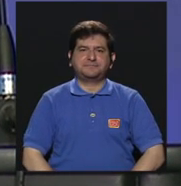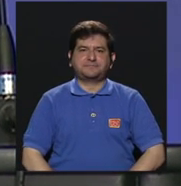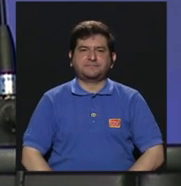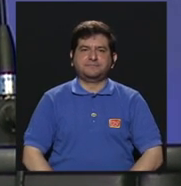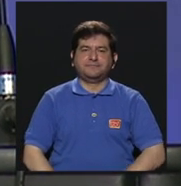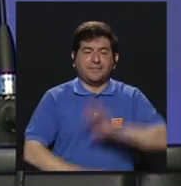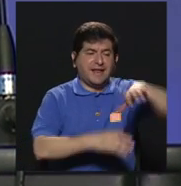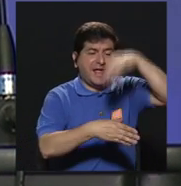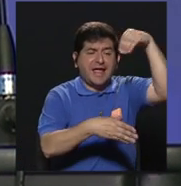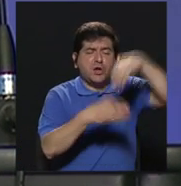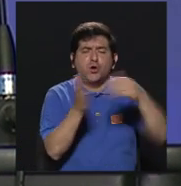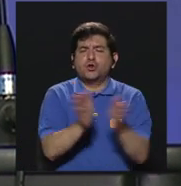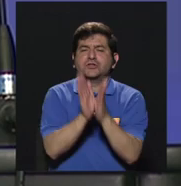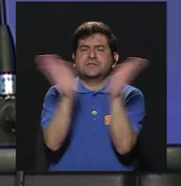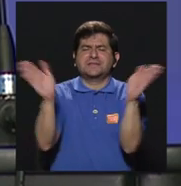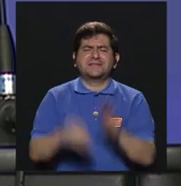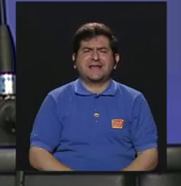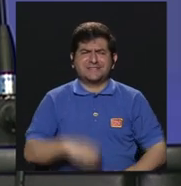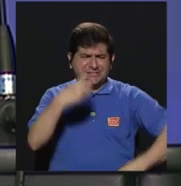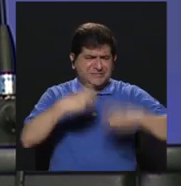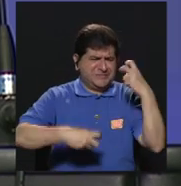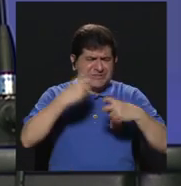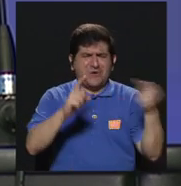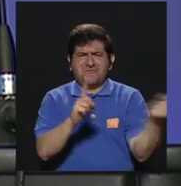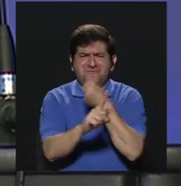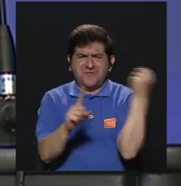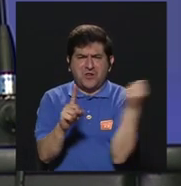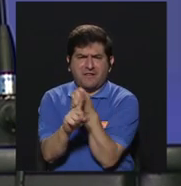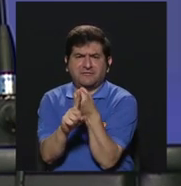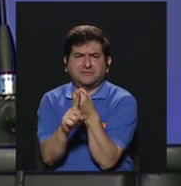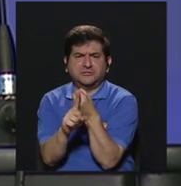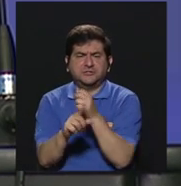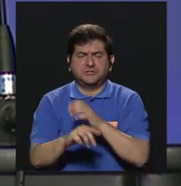un contexto general de delincuencia y violencia,